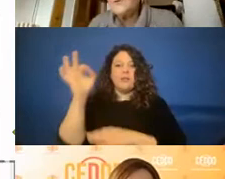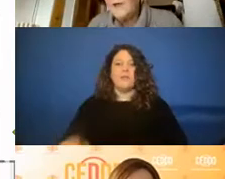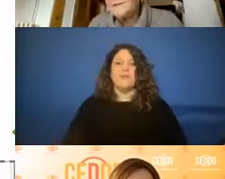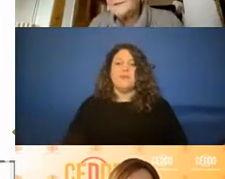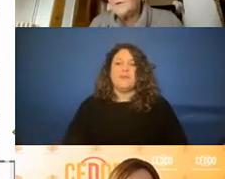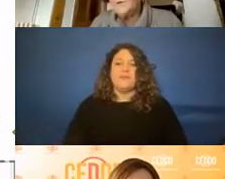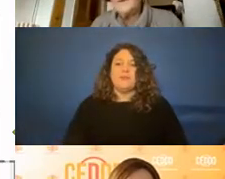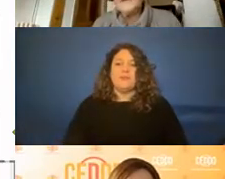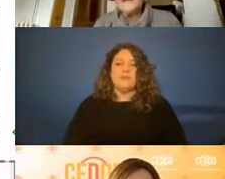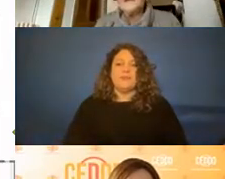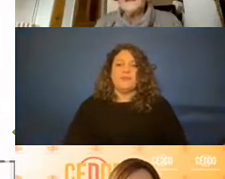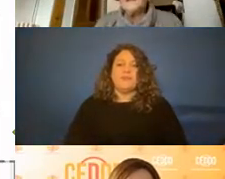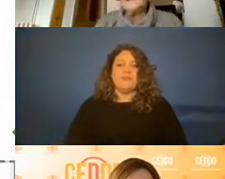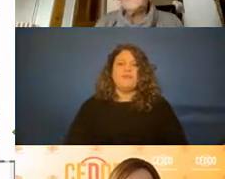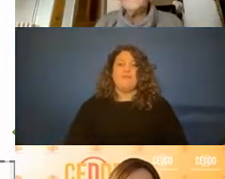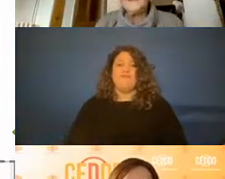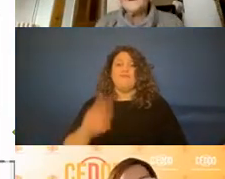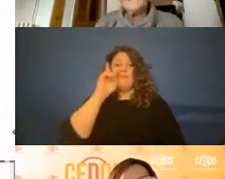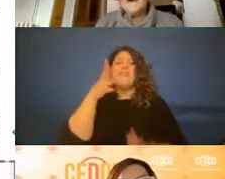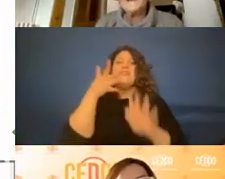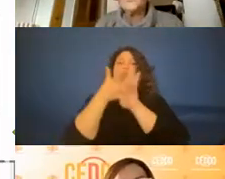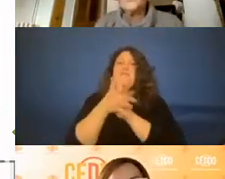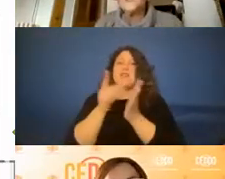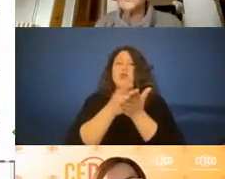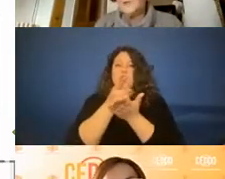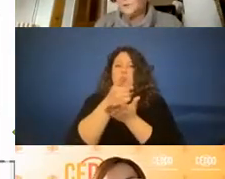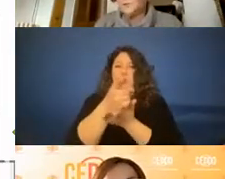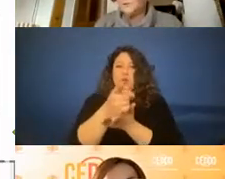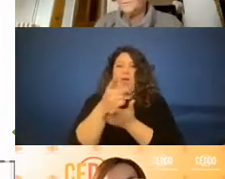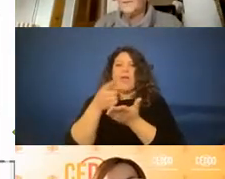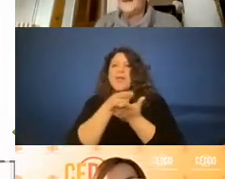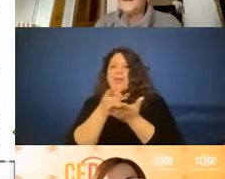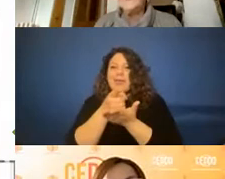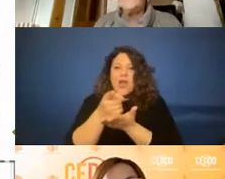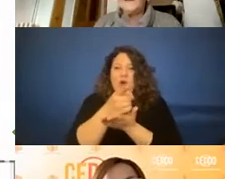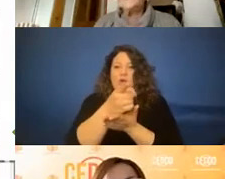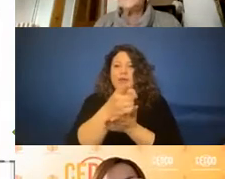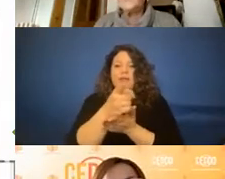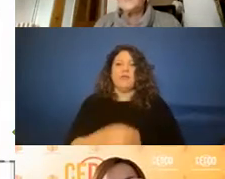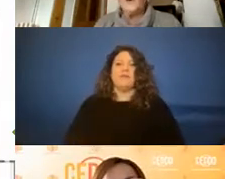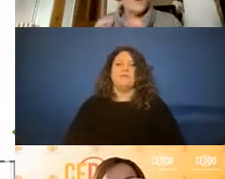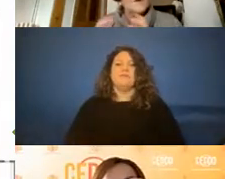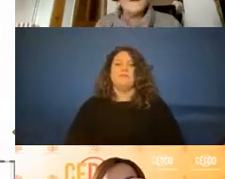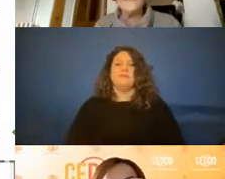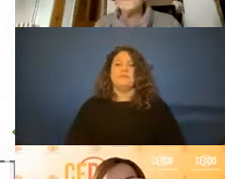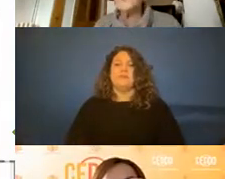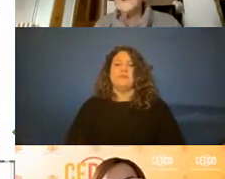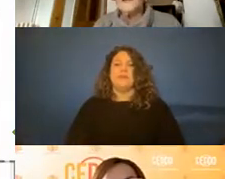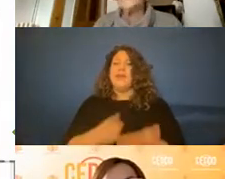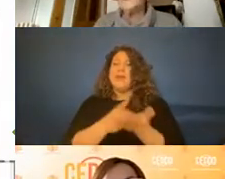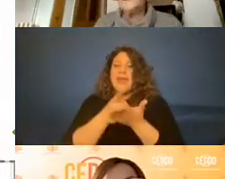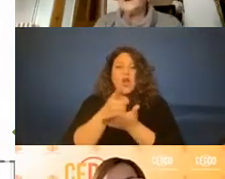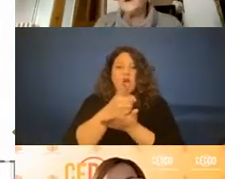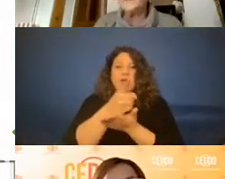Defino rutas, como veis ahí, marco recorridos, ¿vale? Marco recorridos muy claros